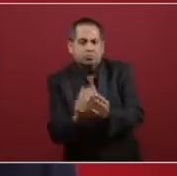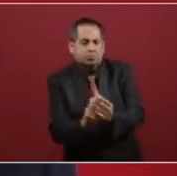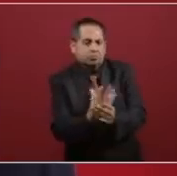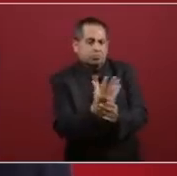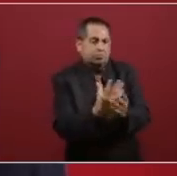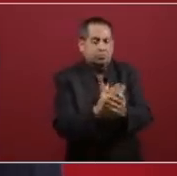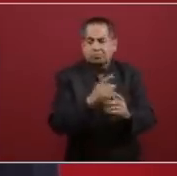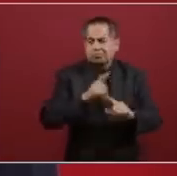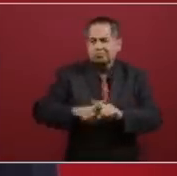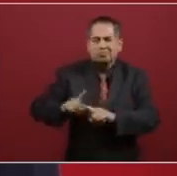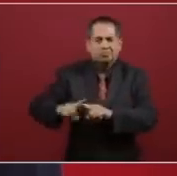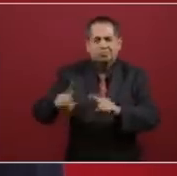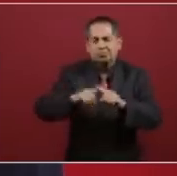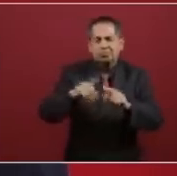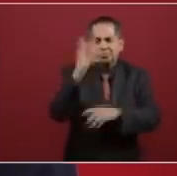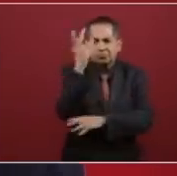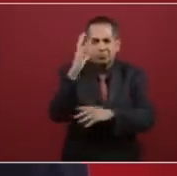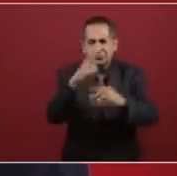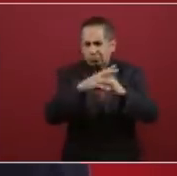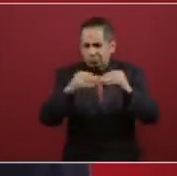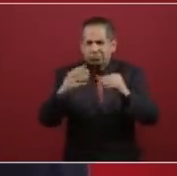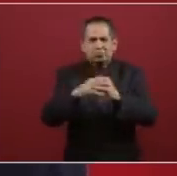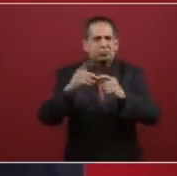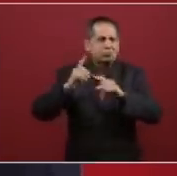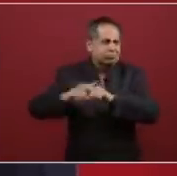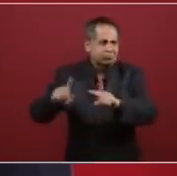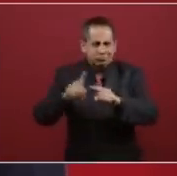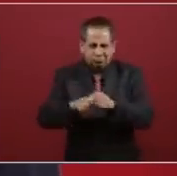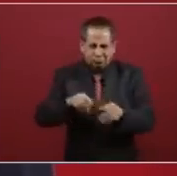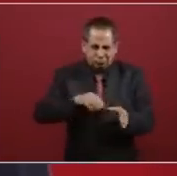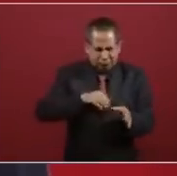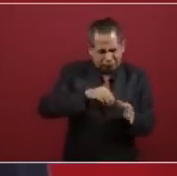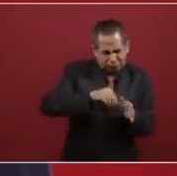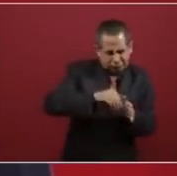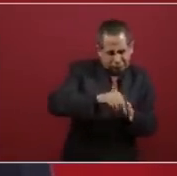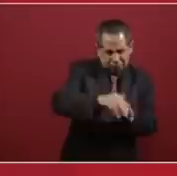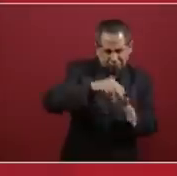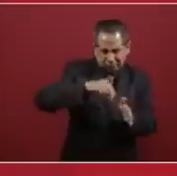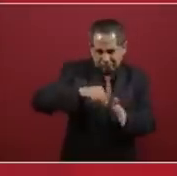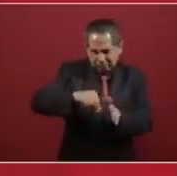y maderables. Nunca en la historia de México